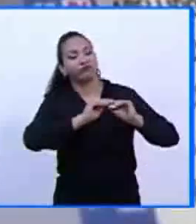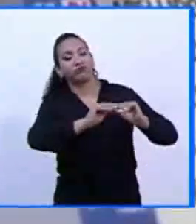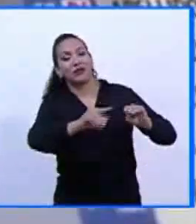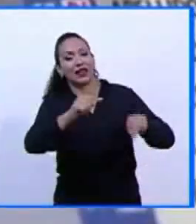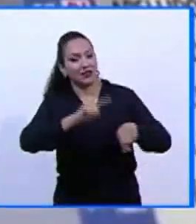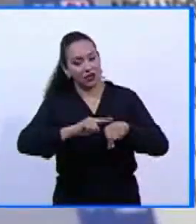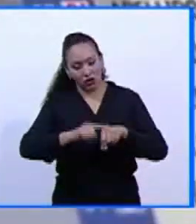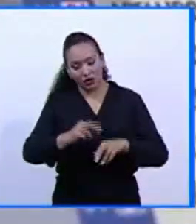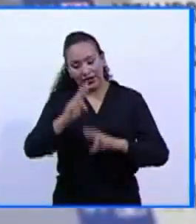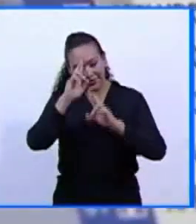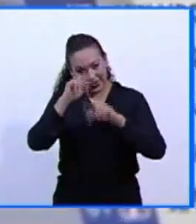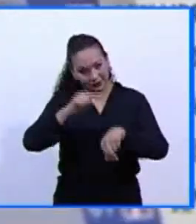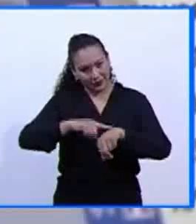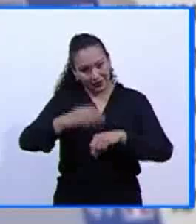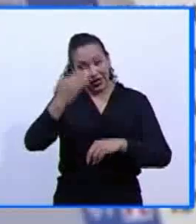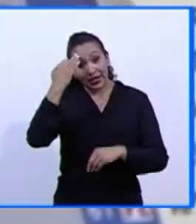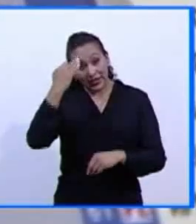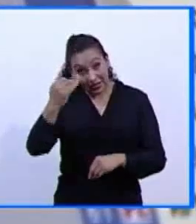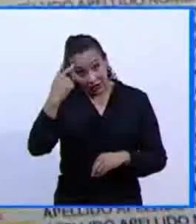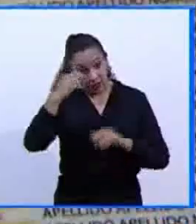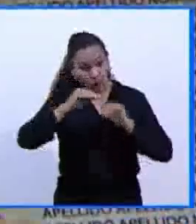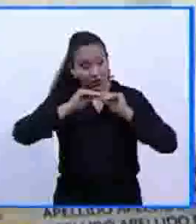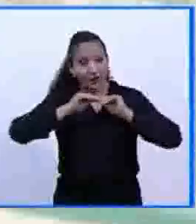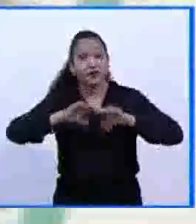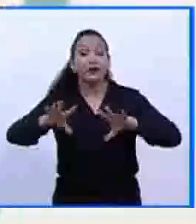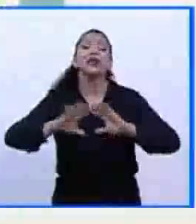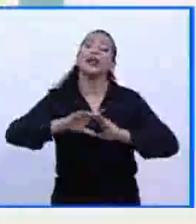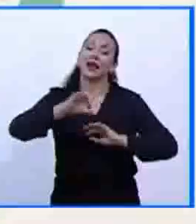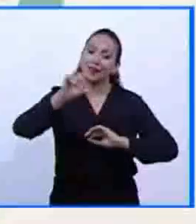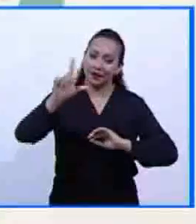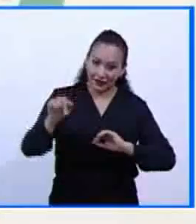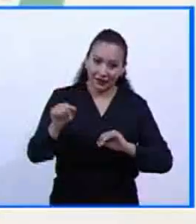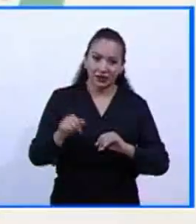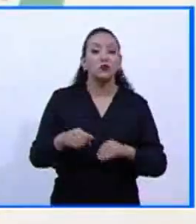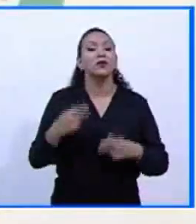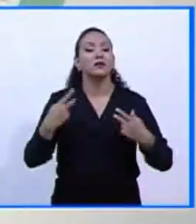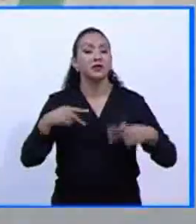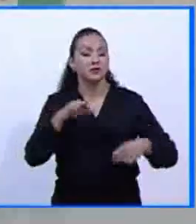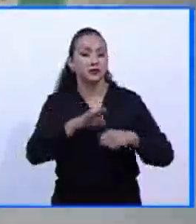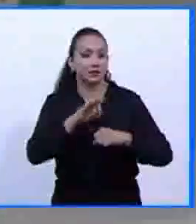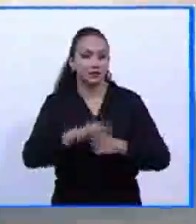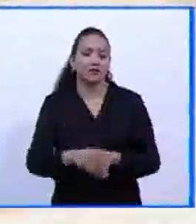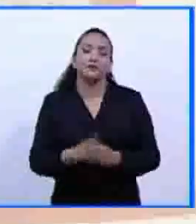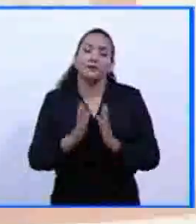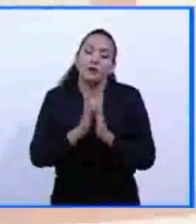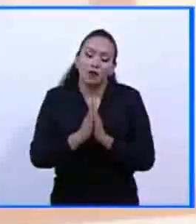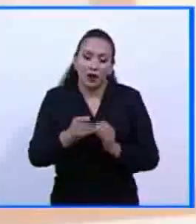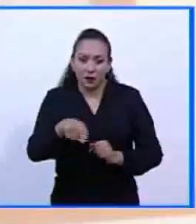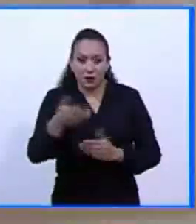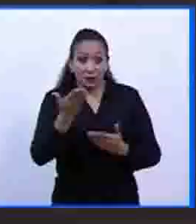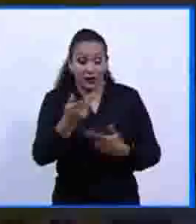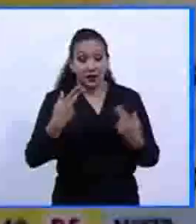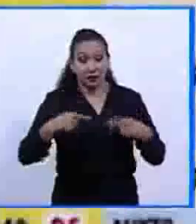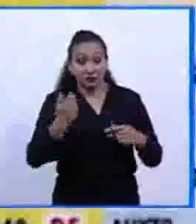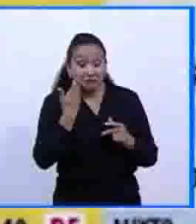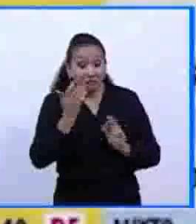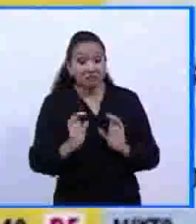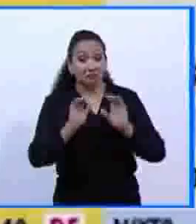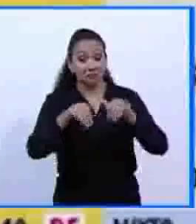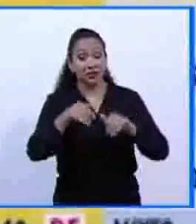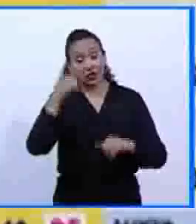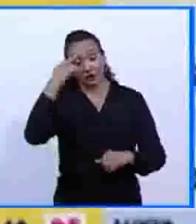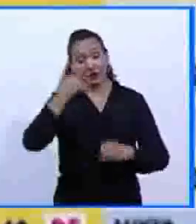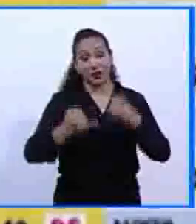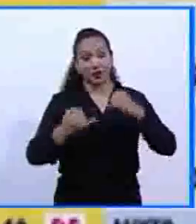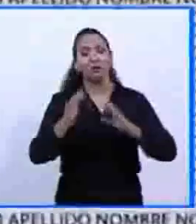etapa correspondiente. Invitó a los aspirantes a ajustar su actuación a la normatividad electoral y a respetar el tiempo